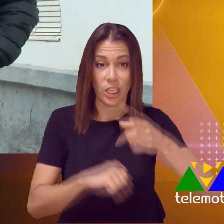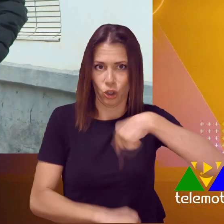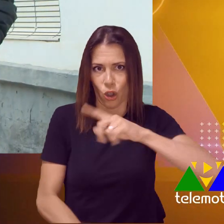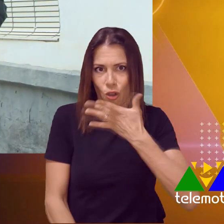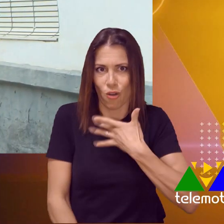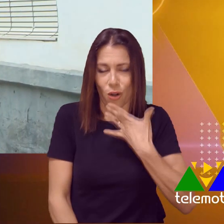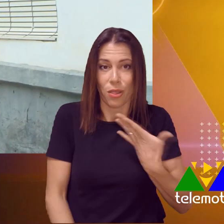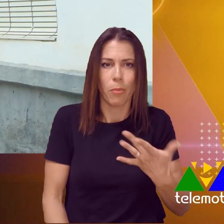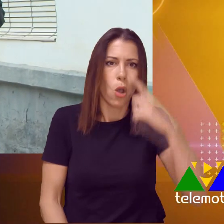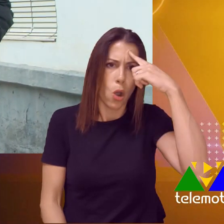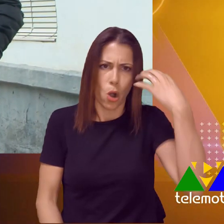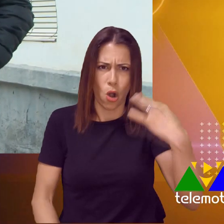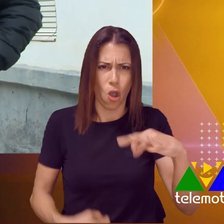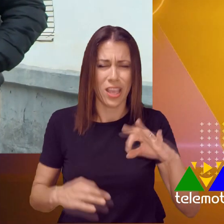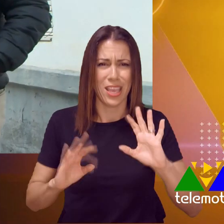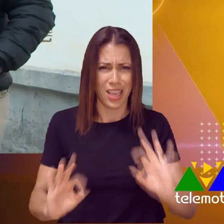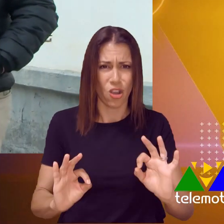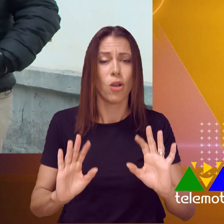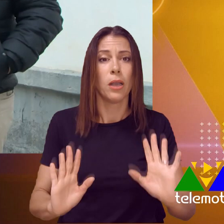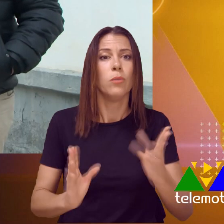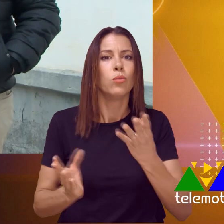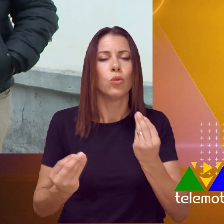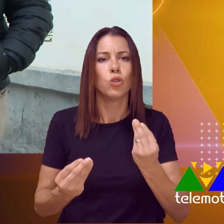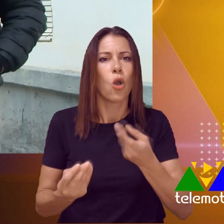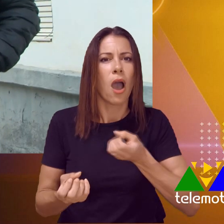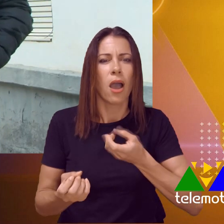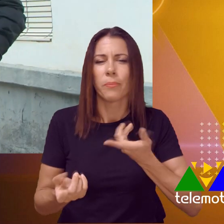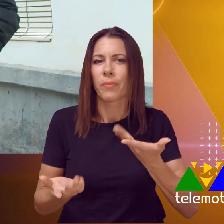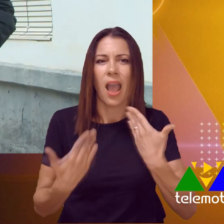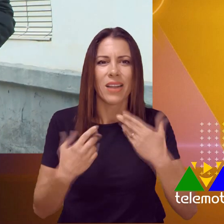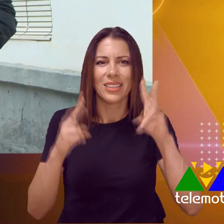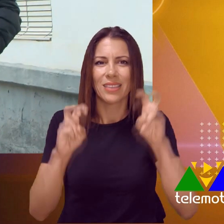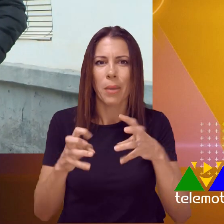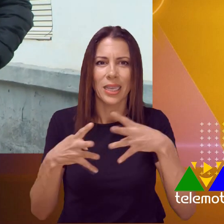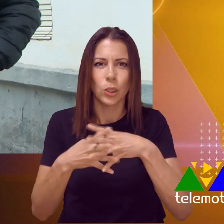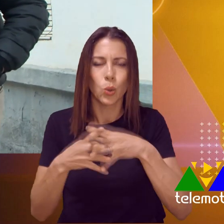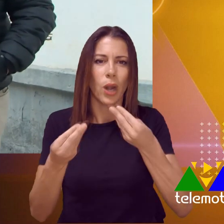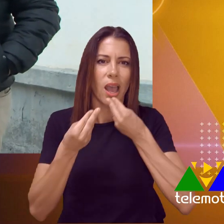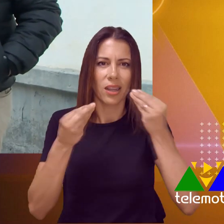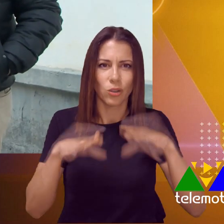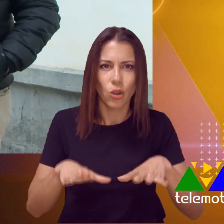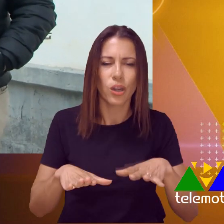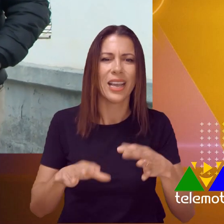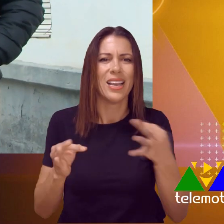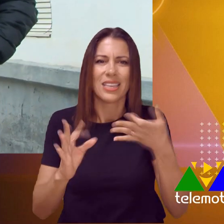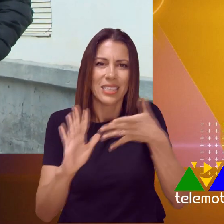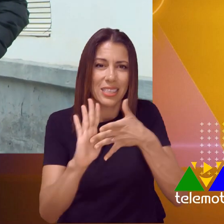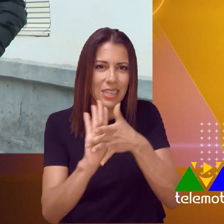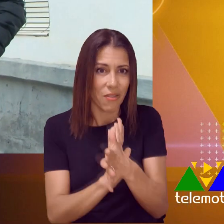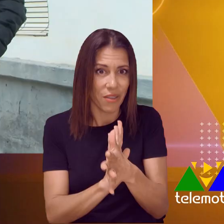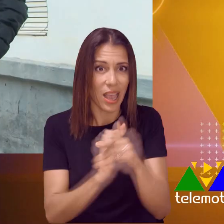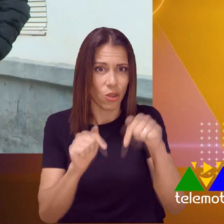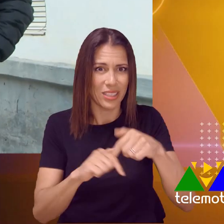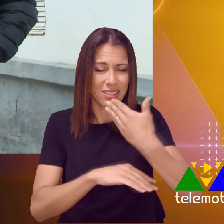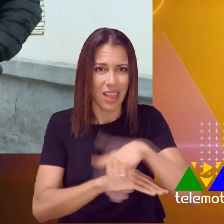conocemos, lógicamente pues da para mucho. Hablamos de su arquitectura, hablamos de su historia, hablamos de lo que significaba, ¿no?,